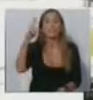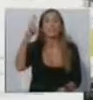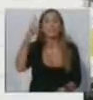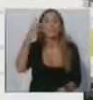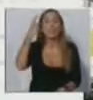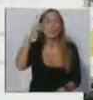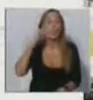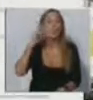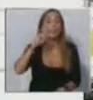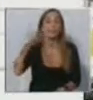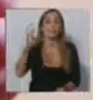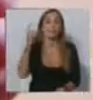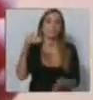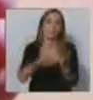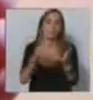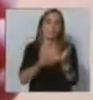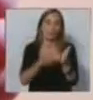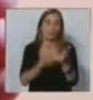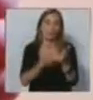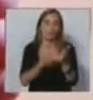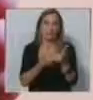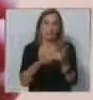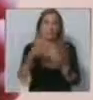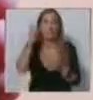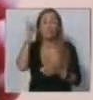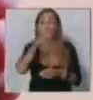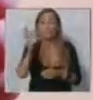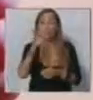de 30? No, no, es increíble lo de Zuckerberg. Vamos a comprar